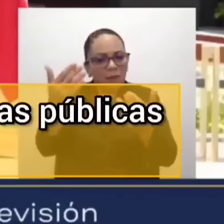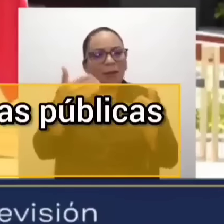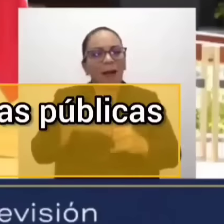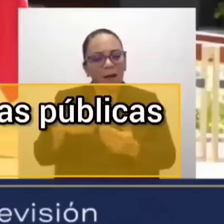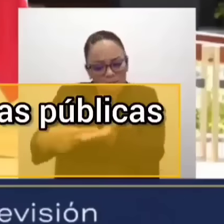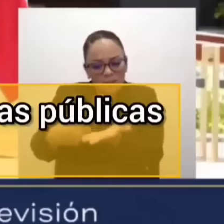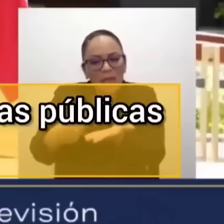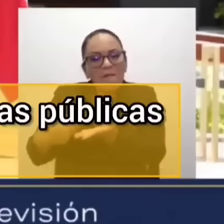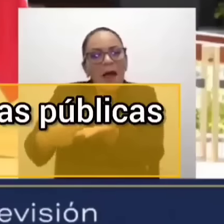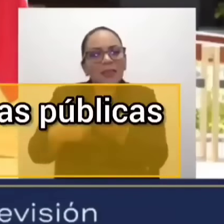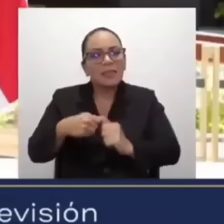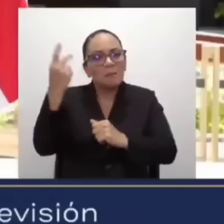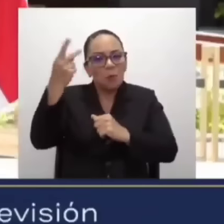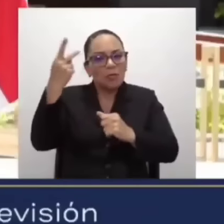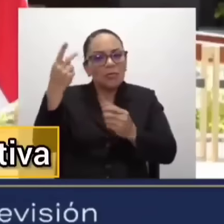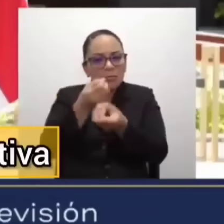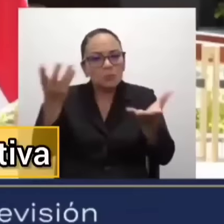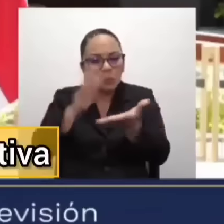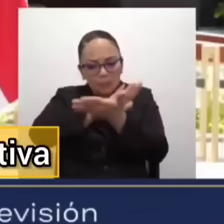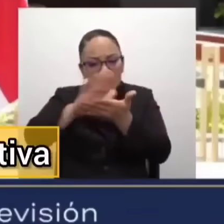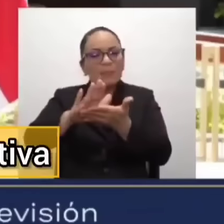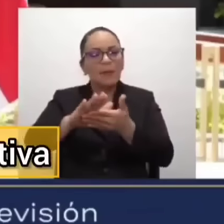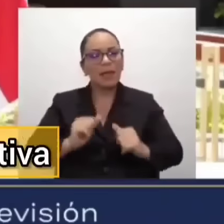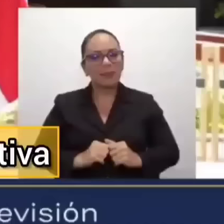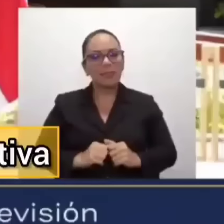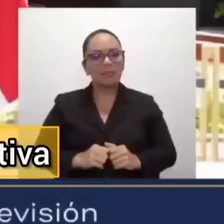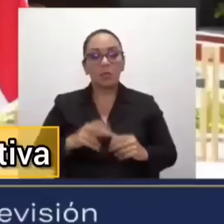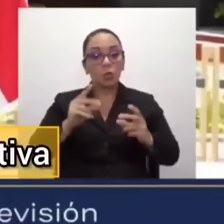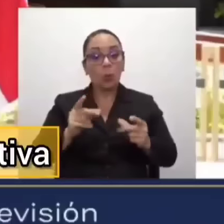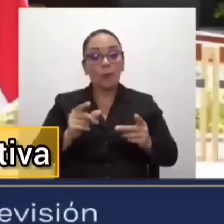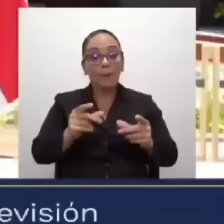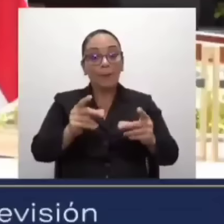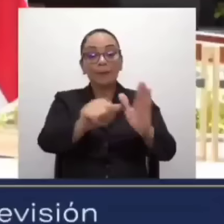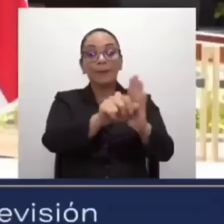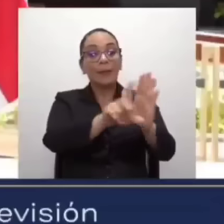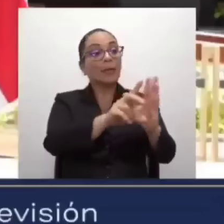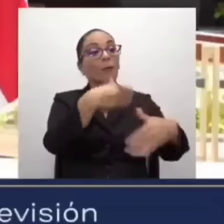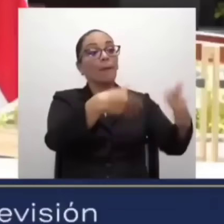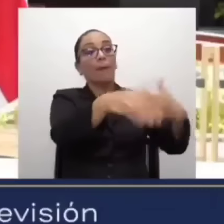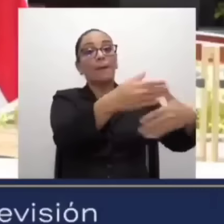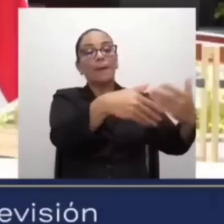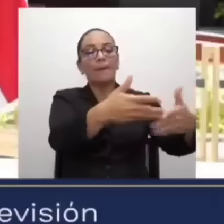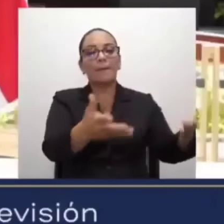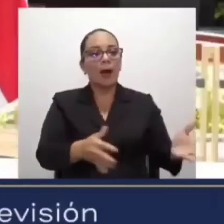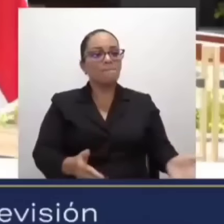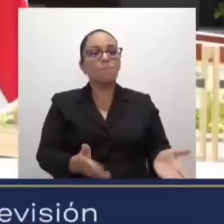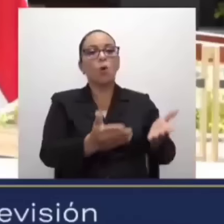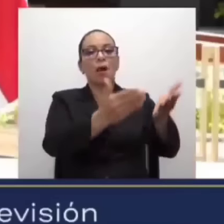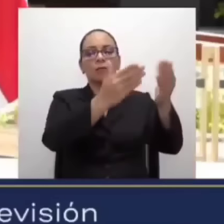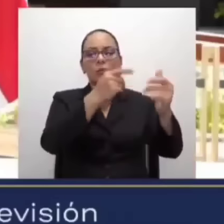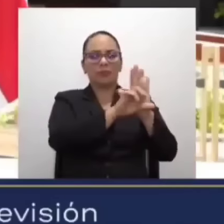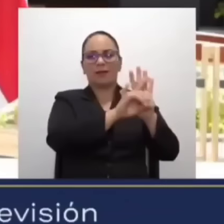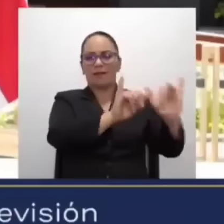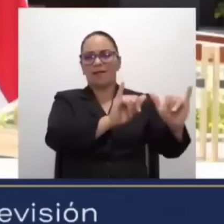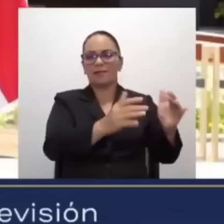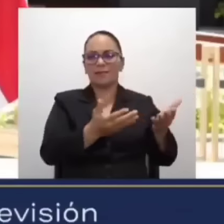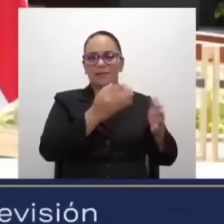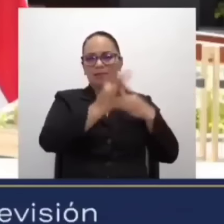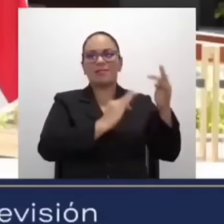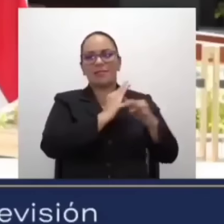públicas transparentes y no a la carrera en la Asamblea Legislativa, empujando proyectos de ley para